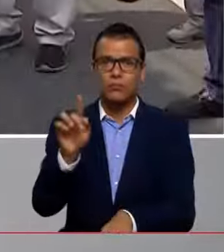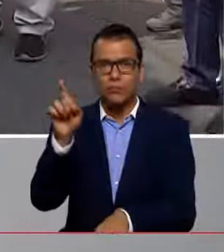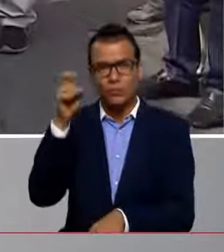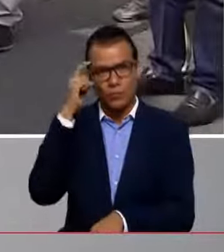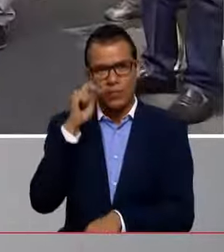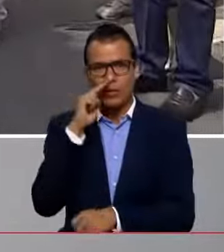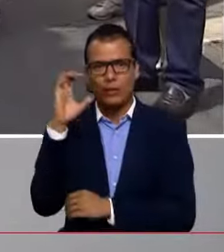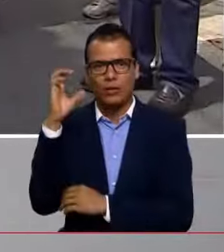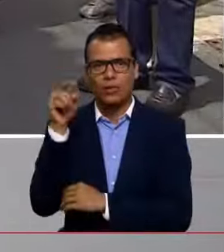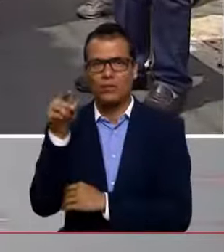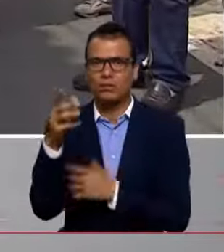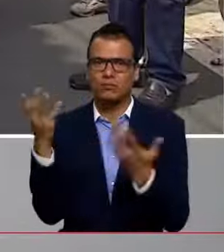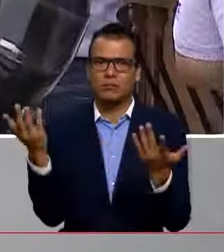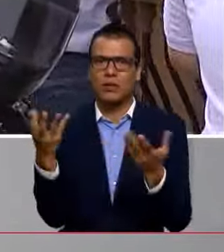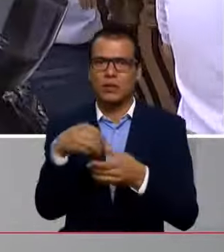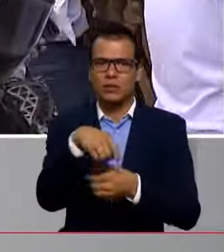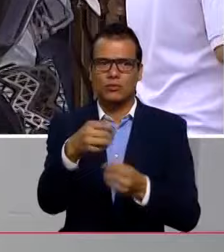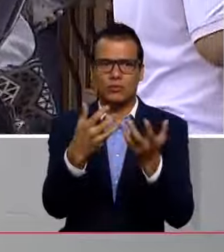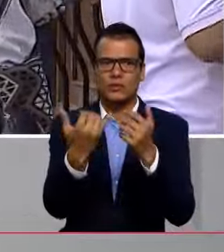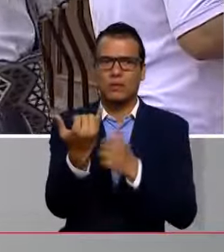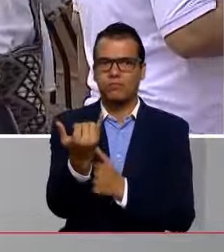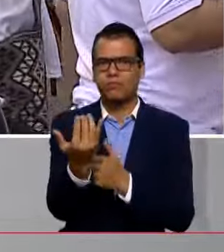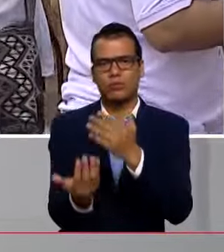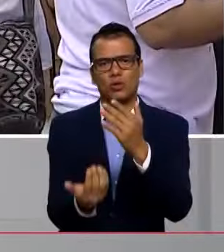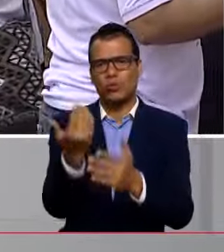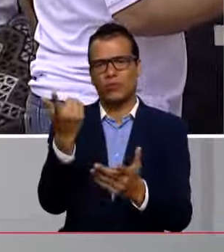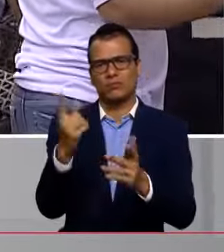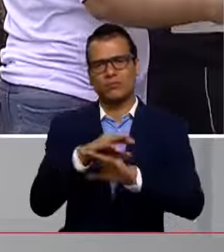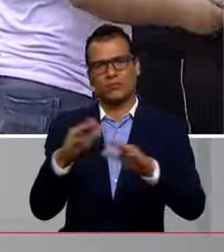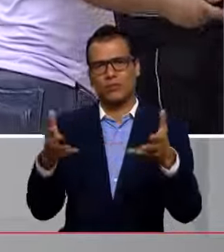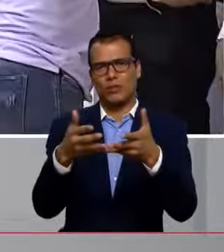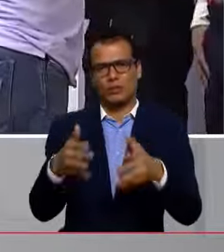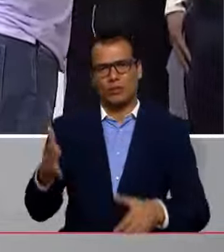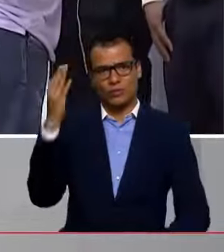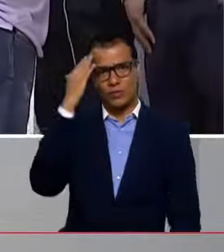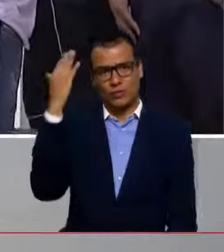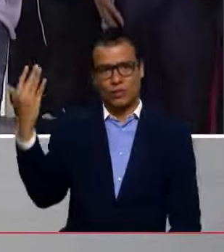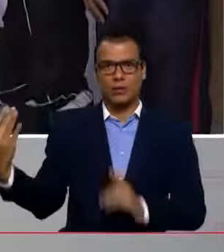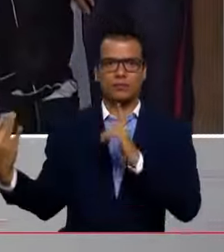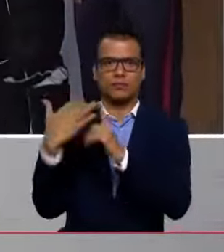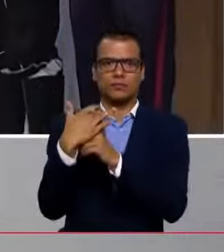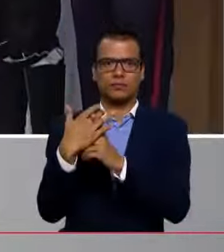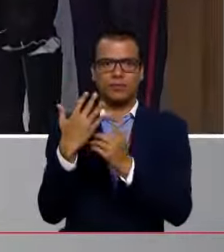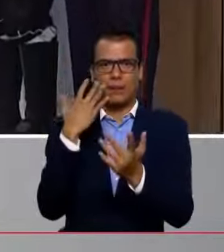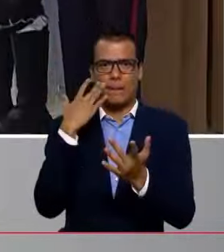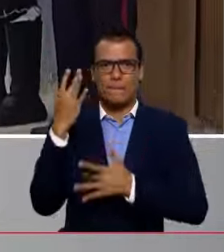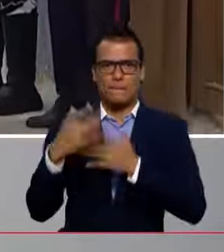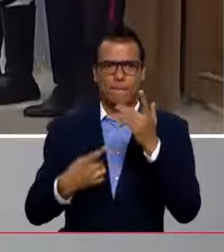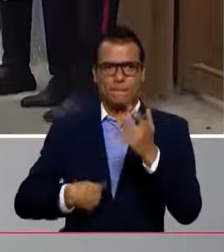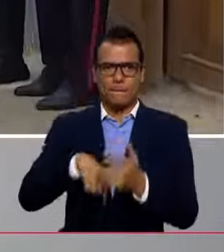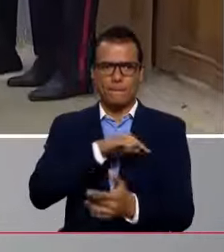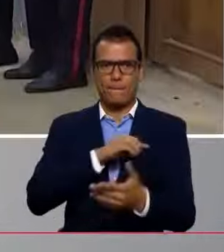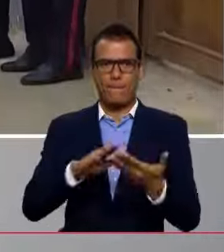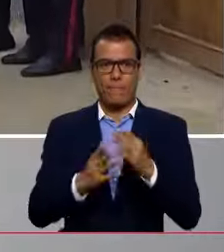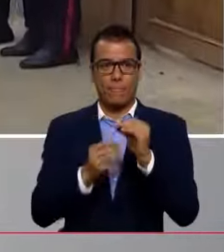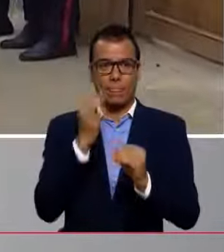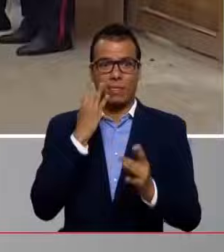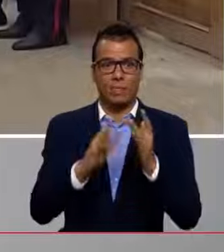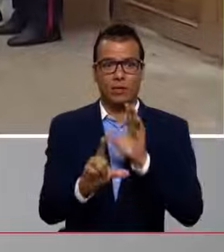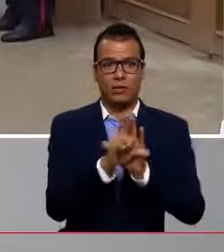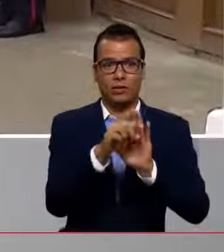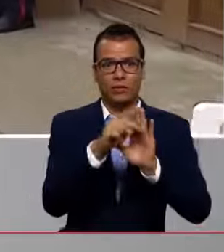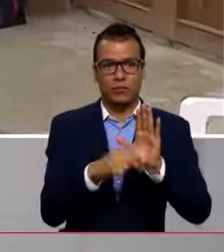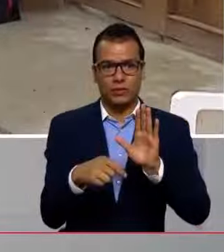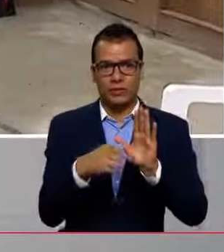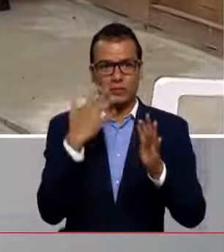sus puertas recientemente en el sector. Aseguran que su instalación va en contra de la norma y que pese a denunciar insistentemente esta